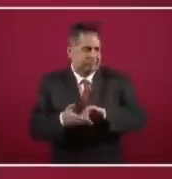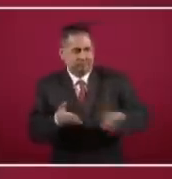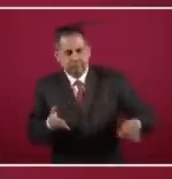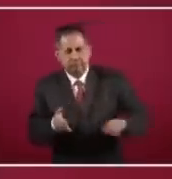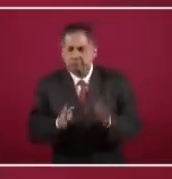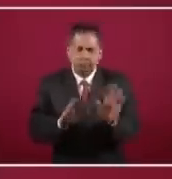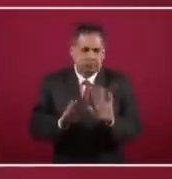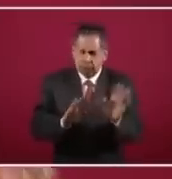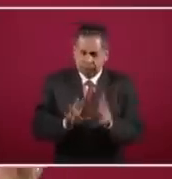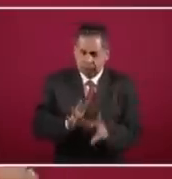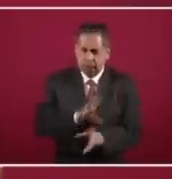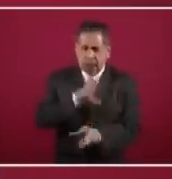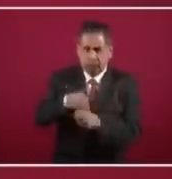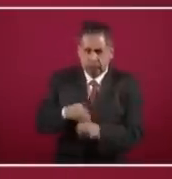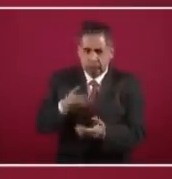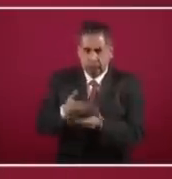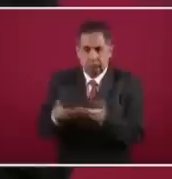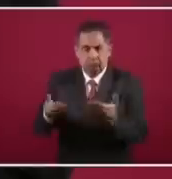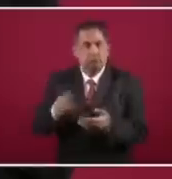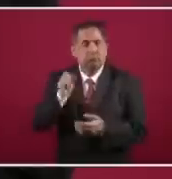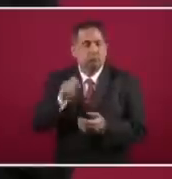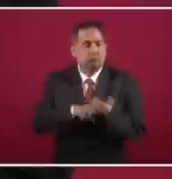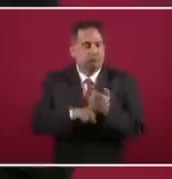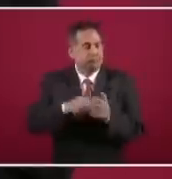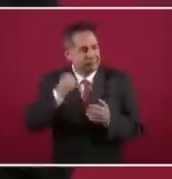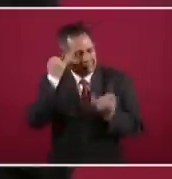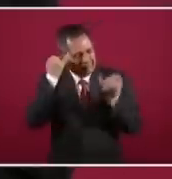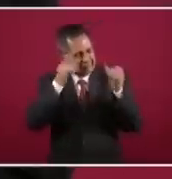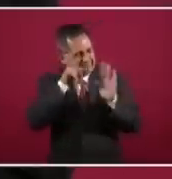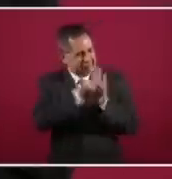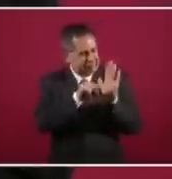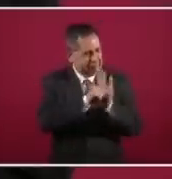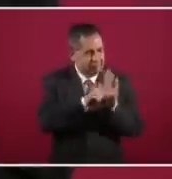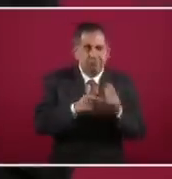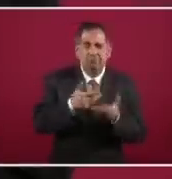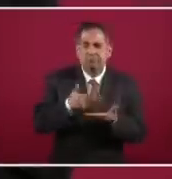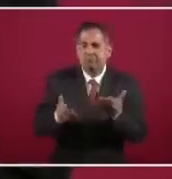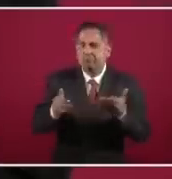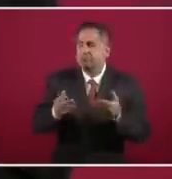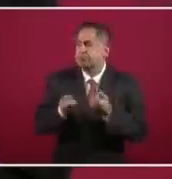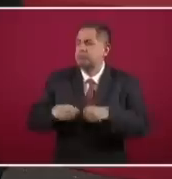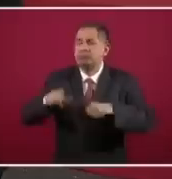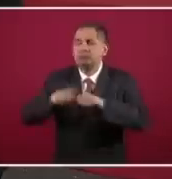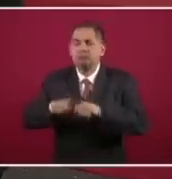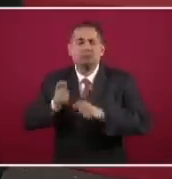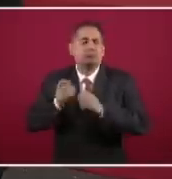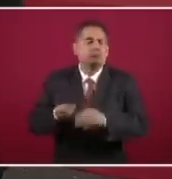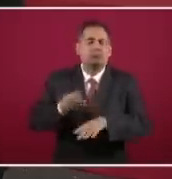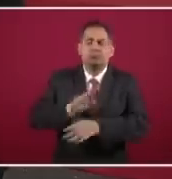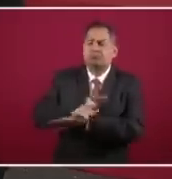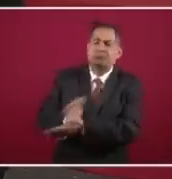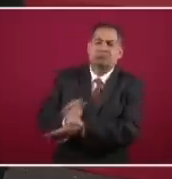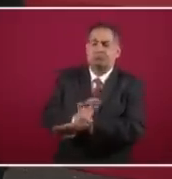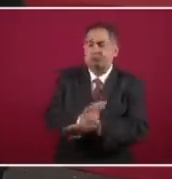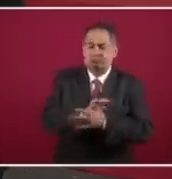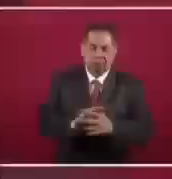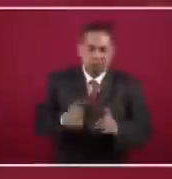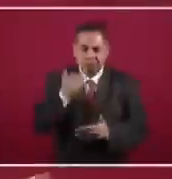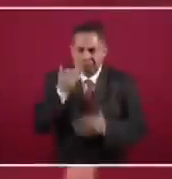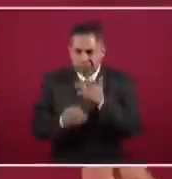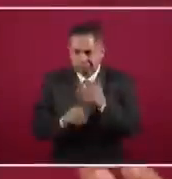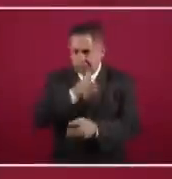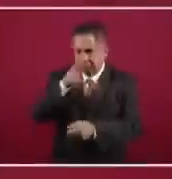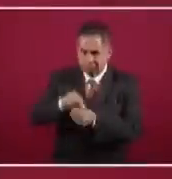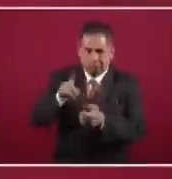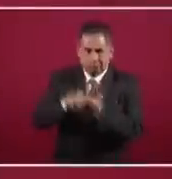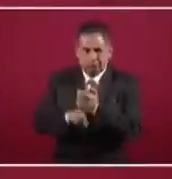inclusivo. Y yo creo que estos prejuicios son los que han traído una sociedad altamente discriminatoria y no inclusiva,